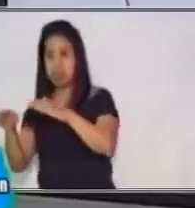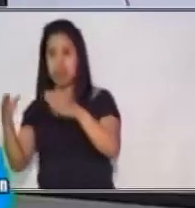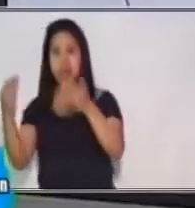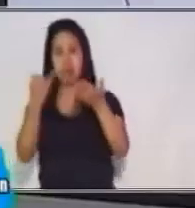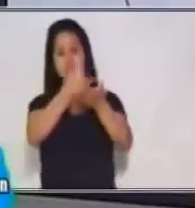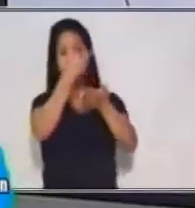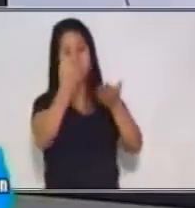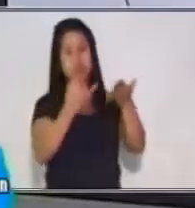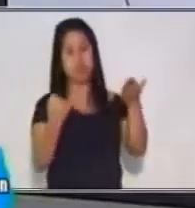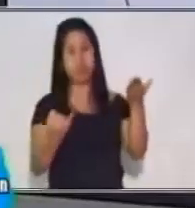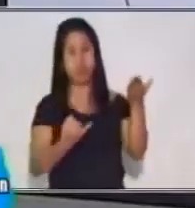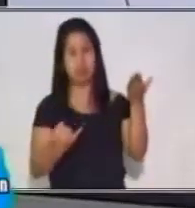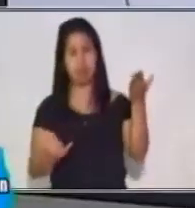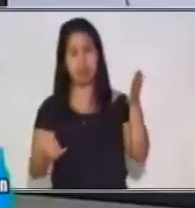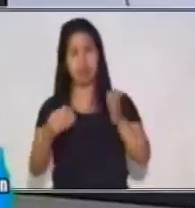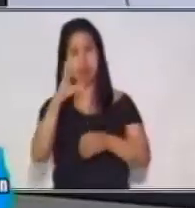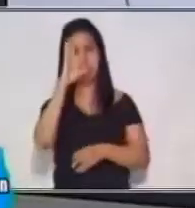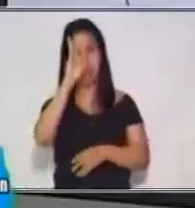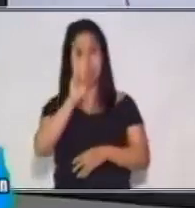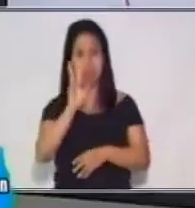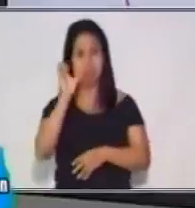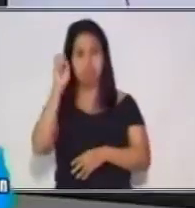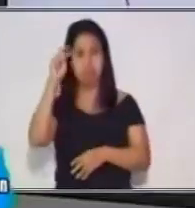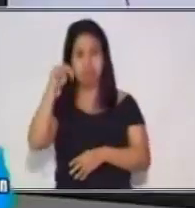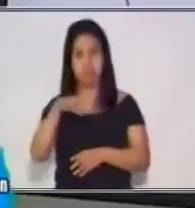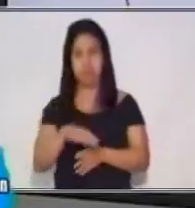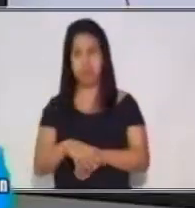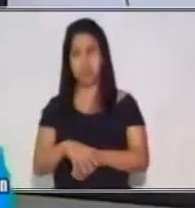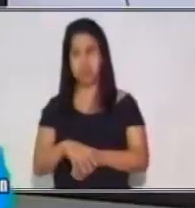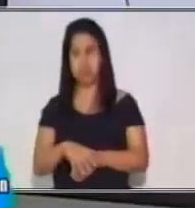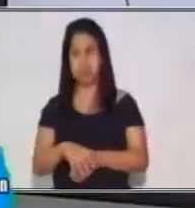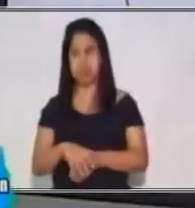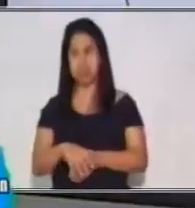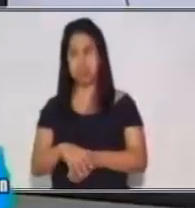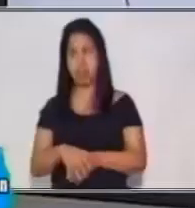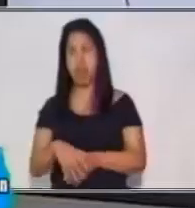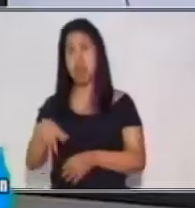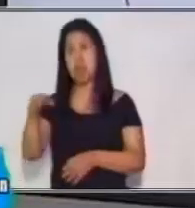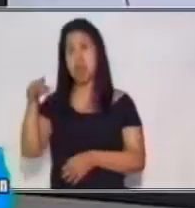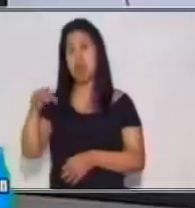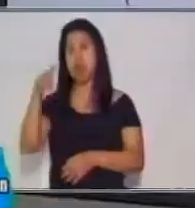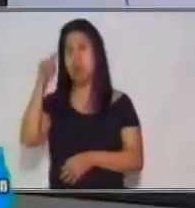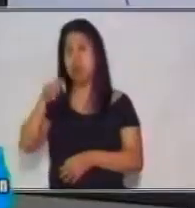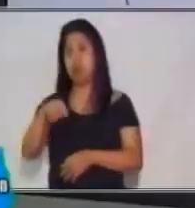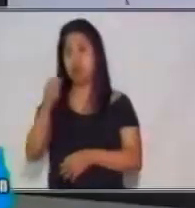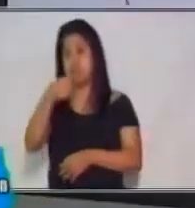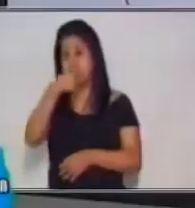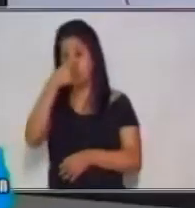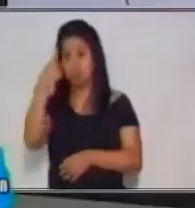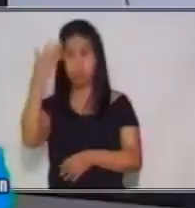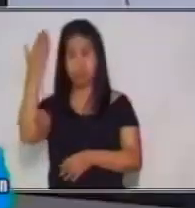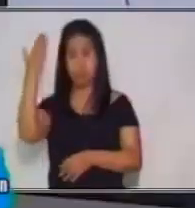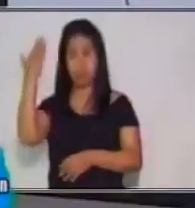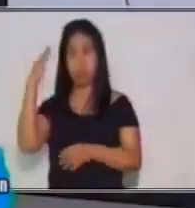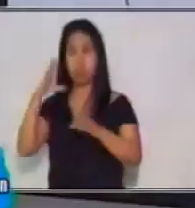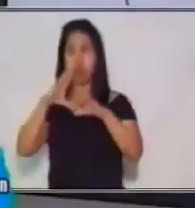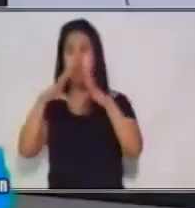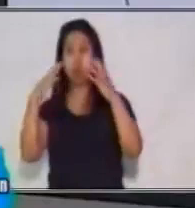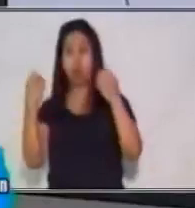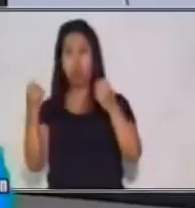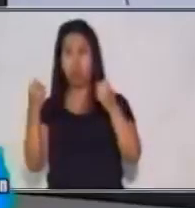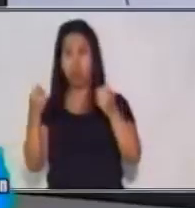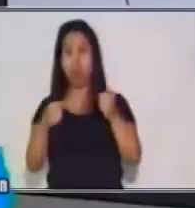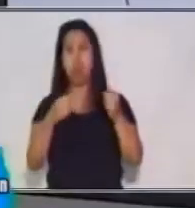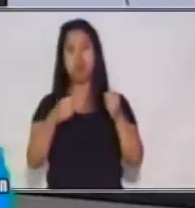conjuntos. El anterior trabajaron cómo se representaba cada una de esta información